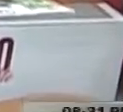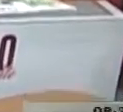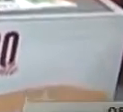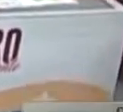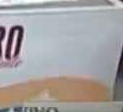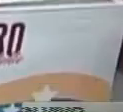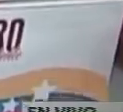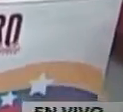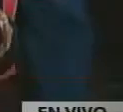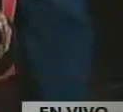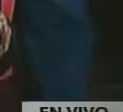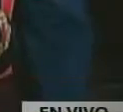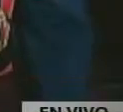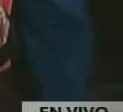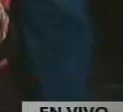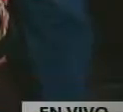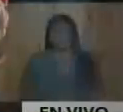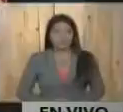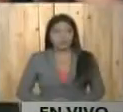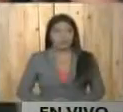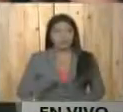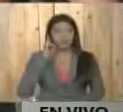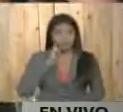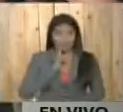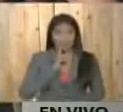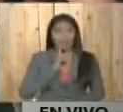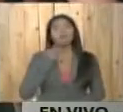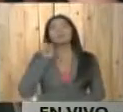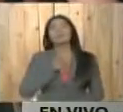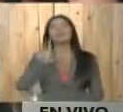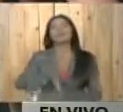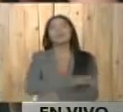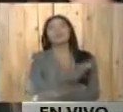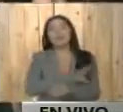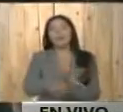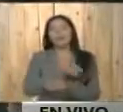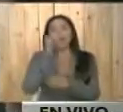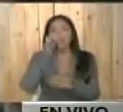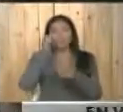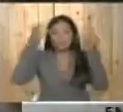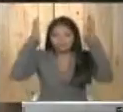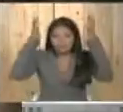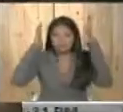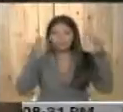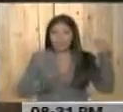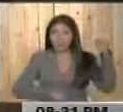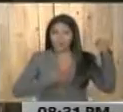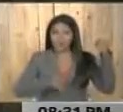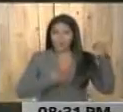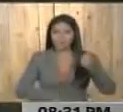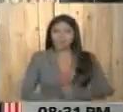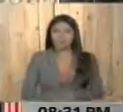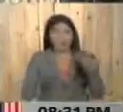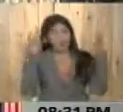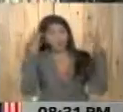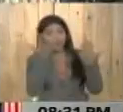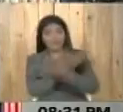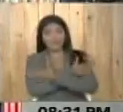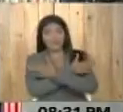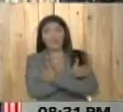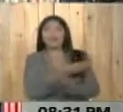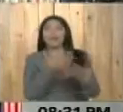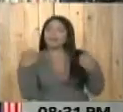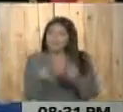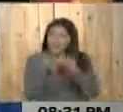de Miranda, de Simón Bolívar y del canto de Ali Primera. Los felicitamos, pues, y le damos un aplauso. Que viva la cantata de